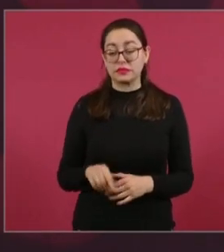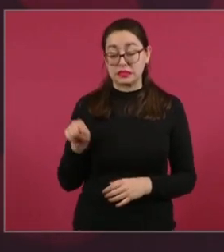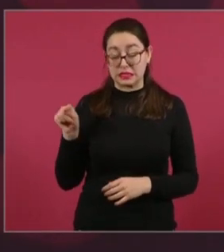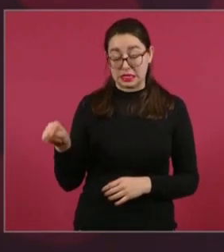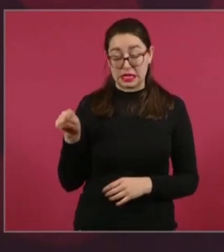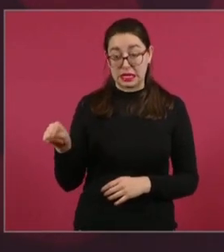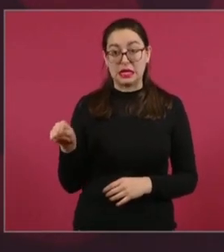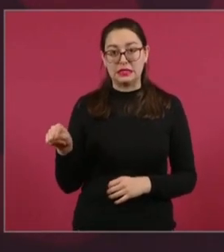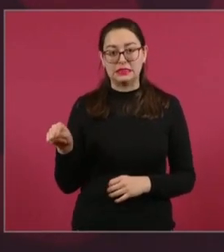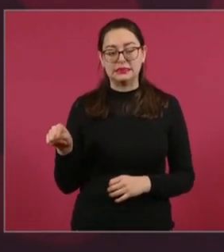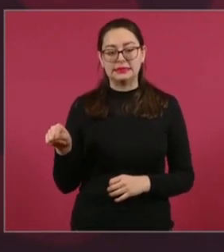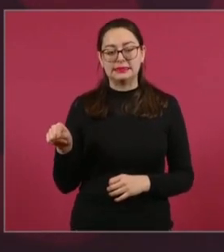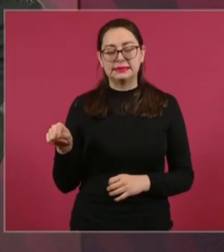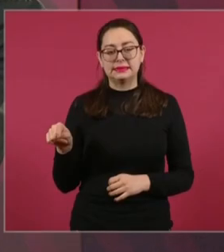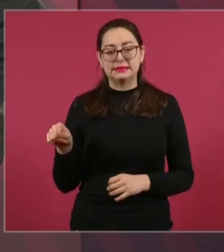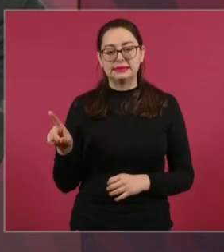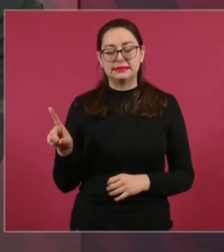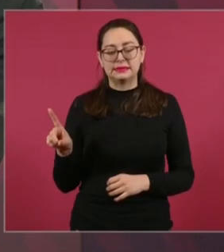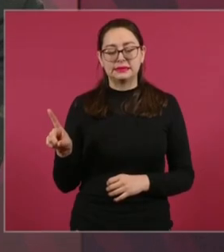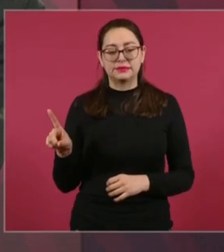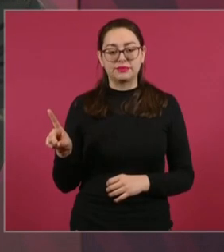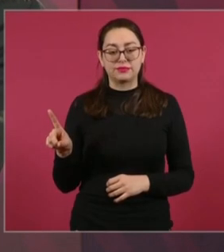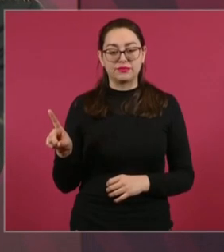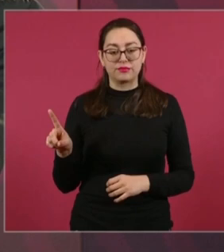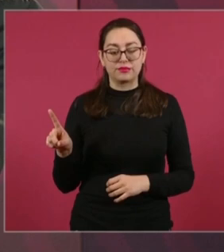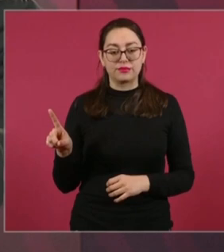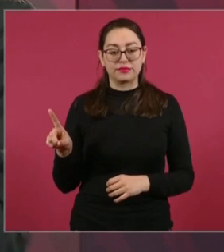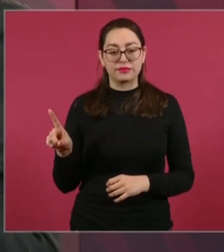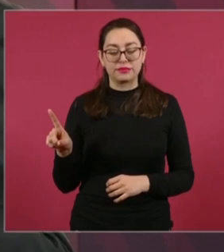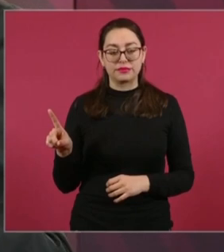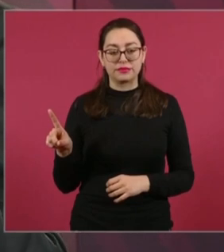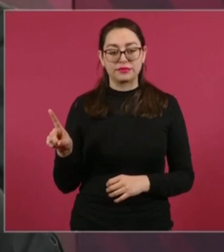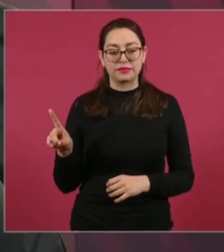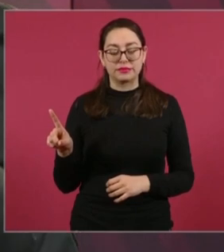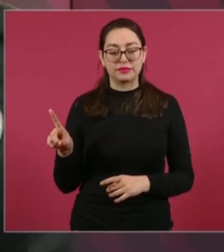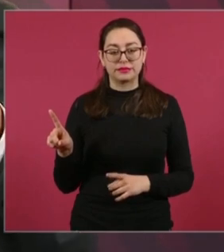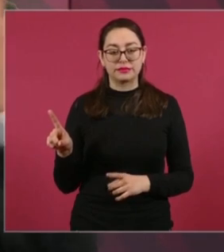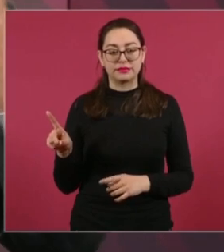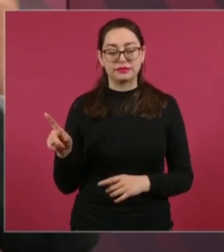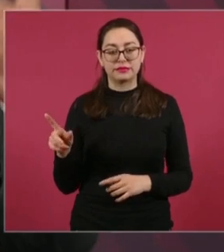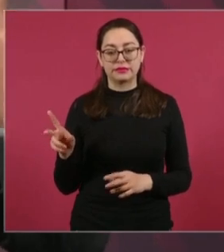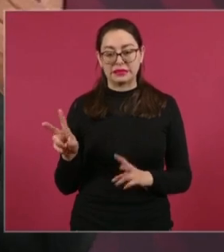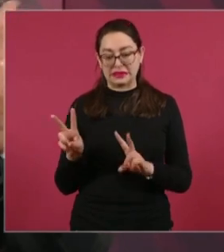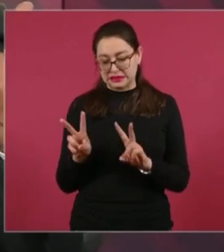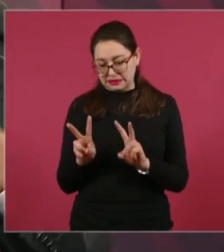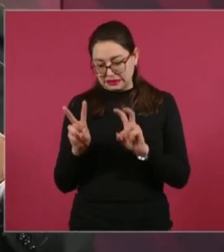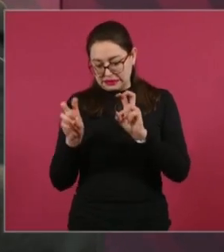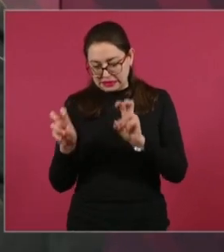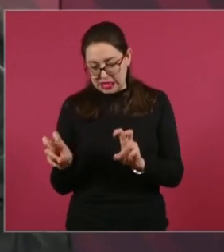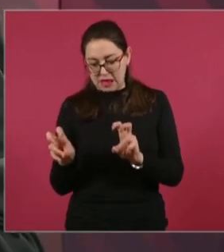en temas